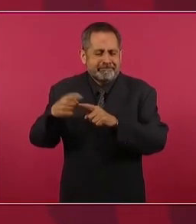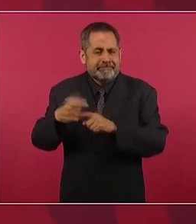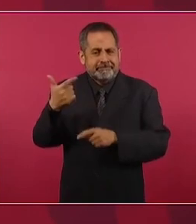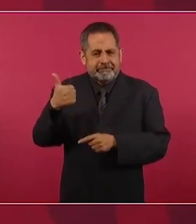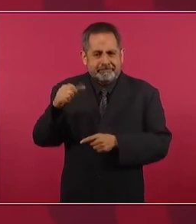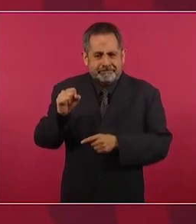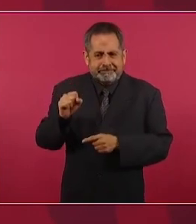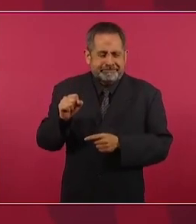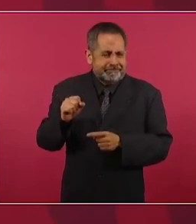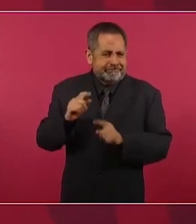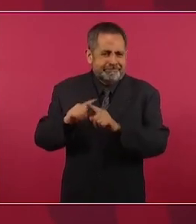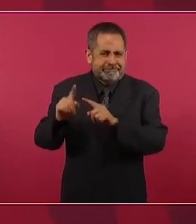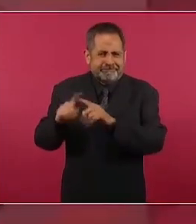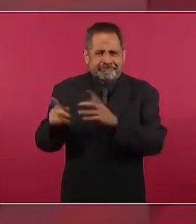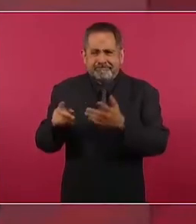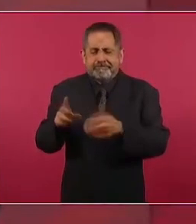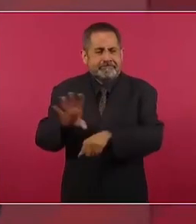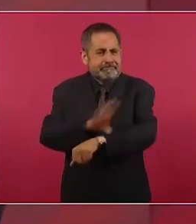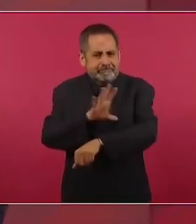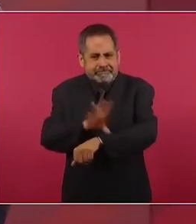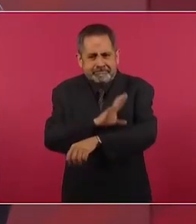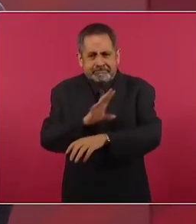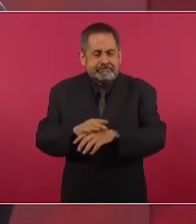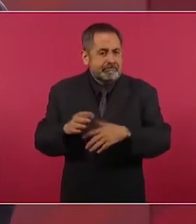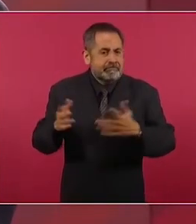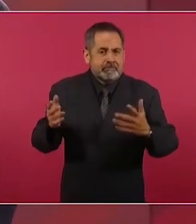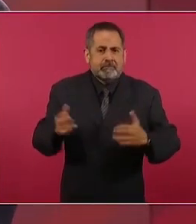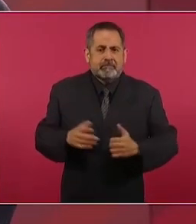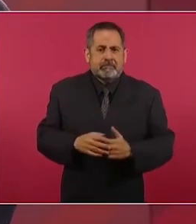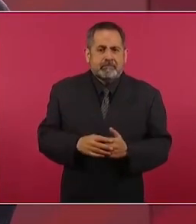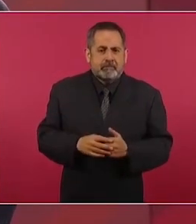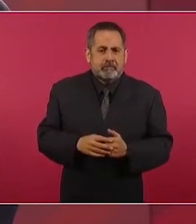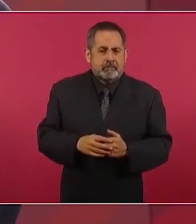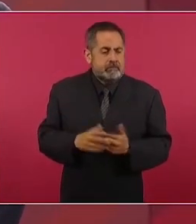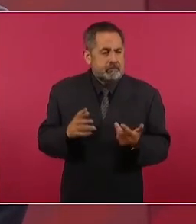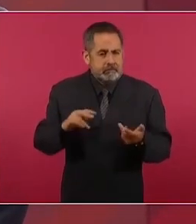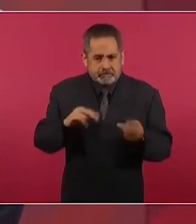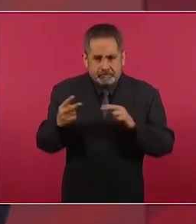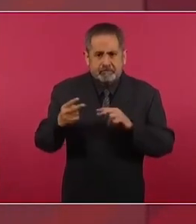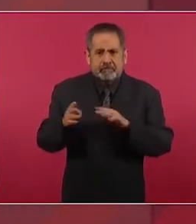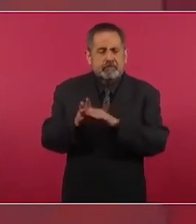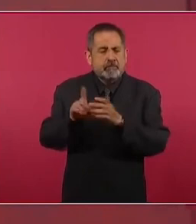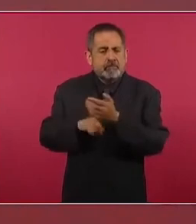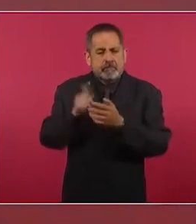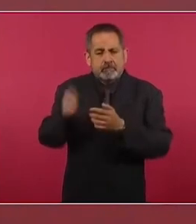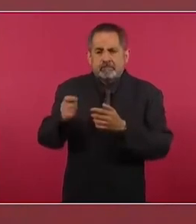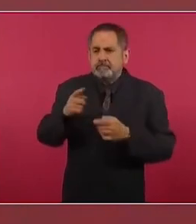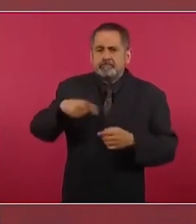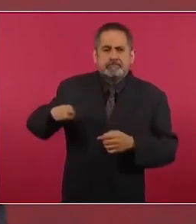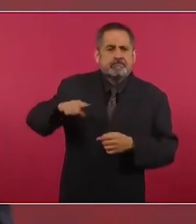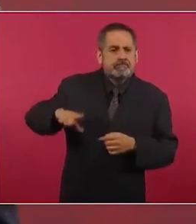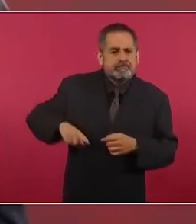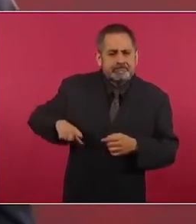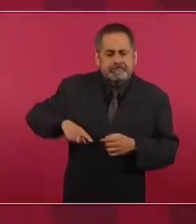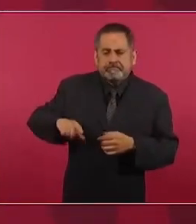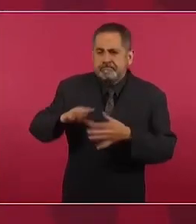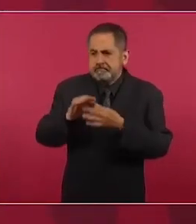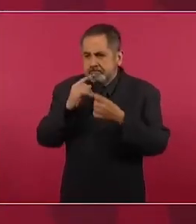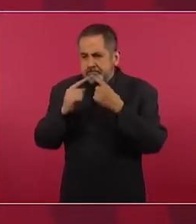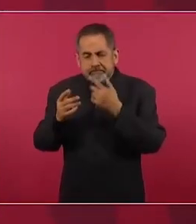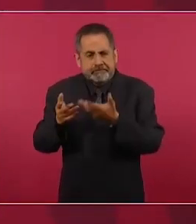gas, de la energía eléctrica, en vez los gobiernos